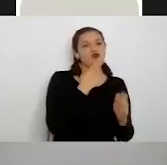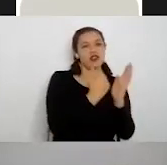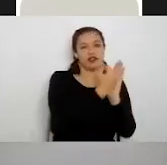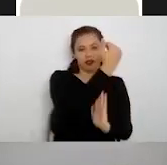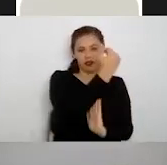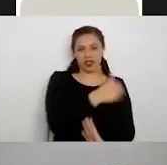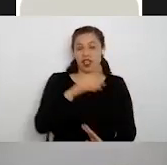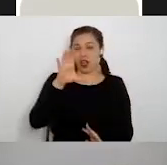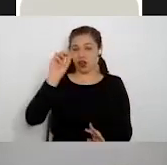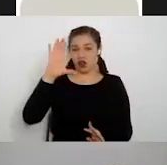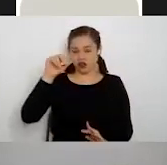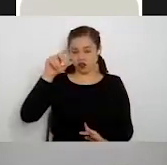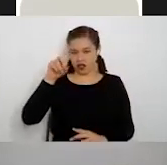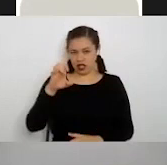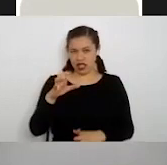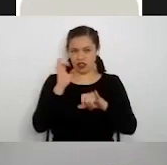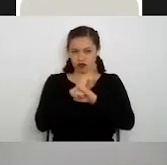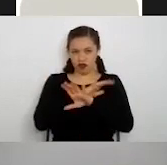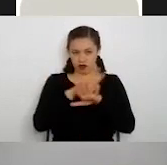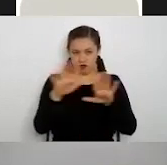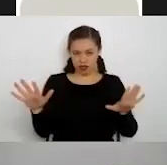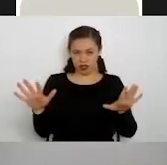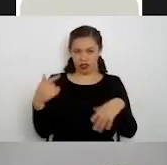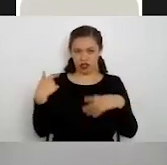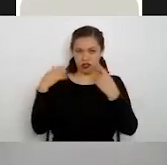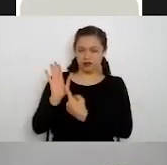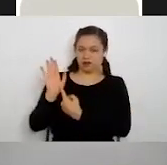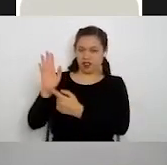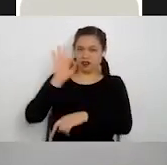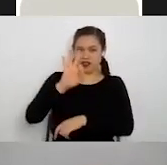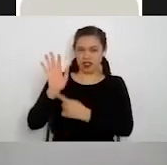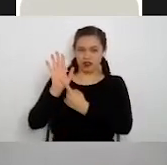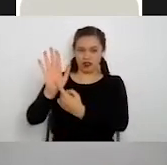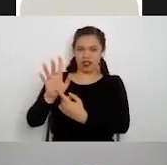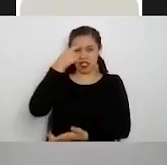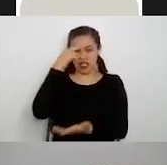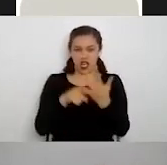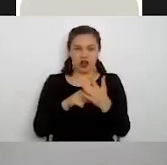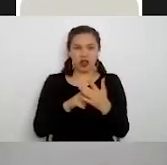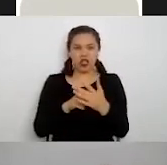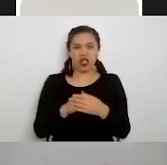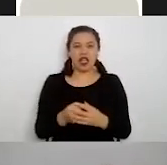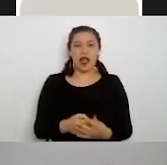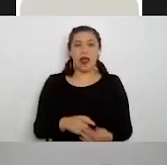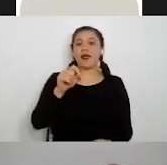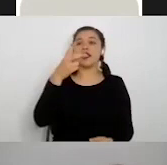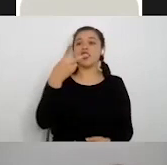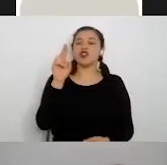son recientes, les puse ahí la fecha en que las presentó, que creo que es el 22, no creo, es el 22 de